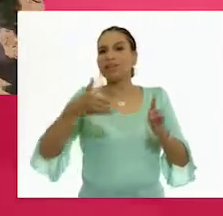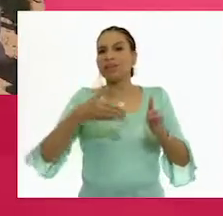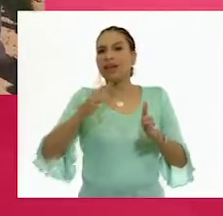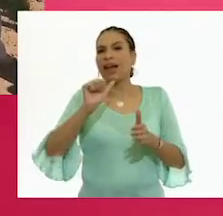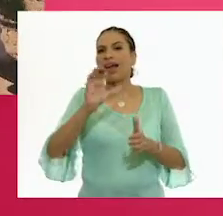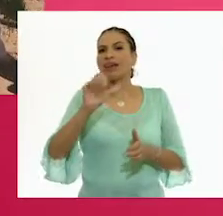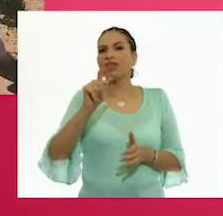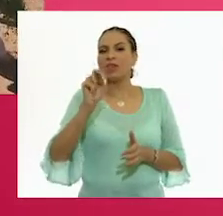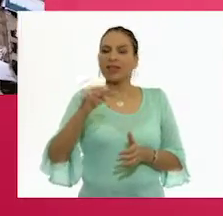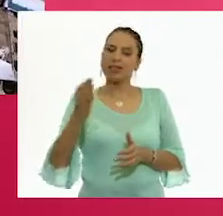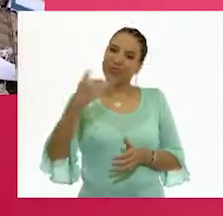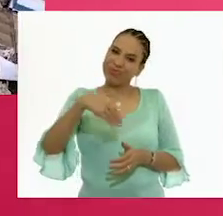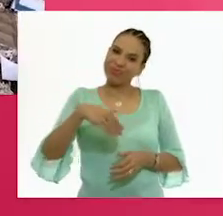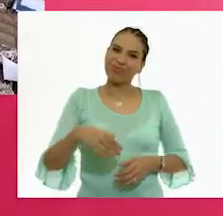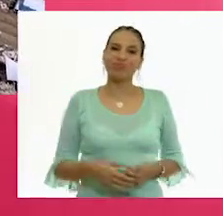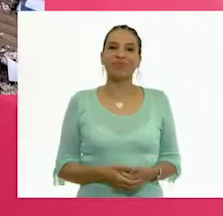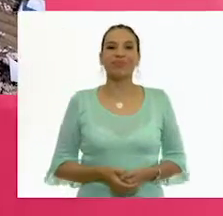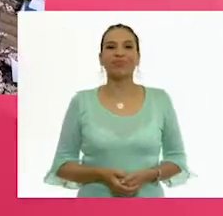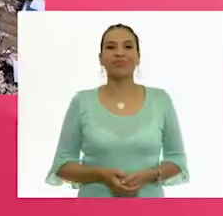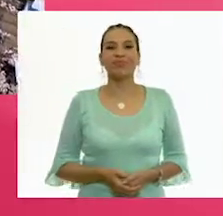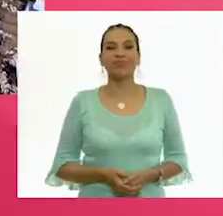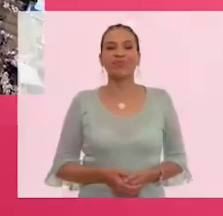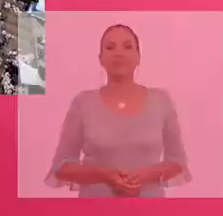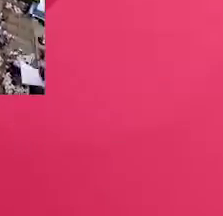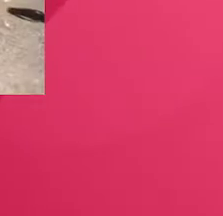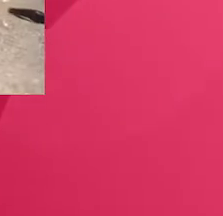Actopan. Acompáñenme.